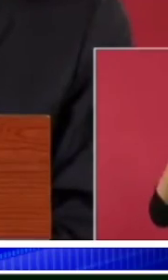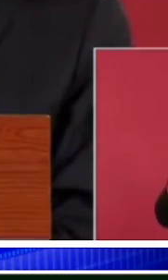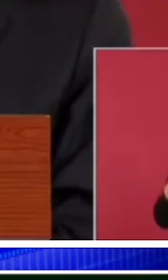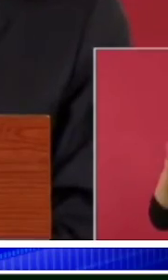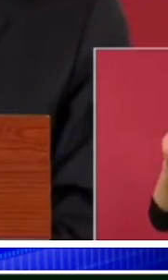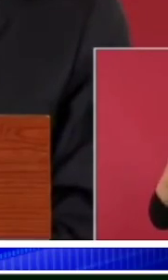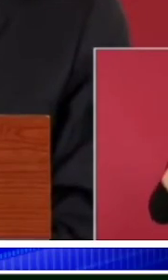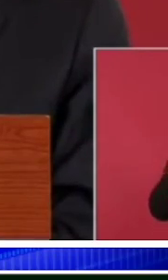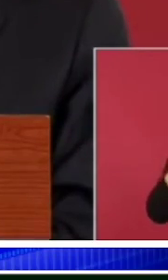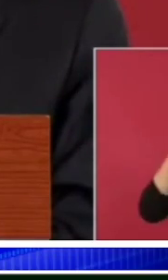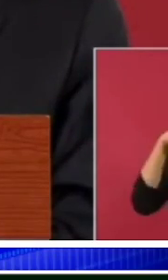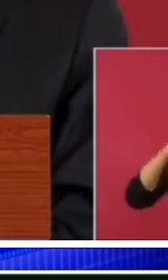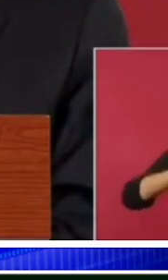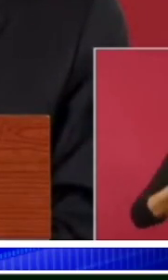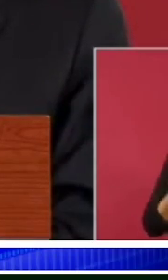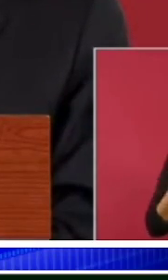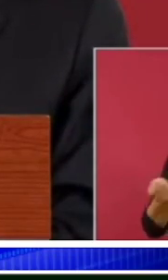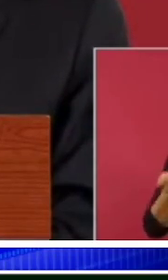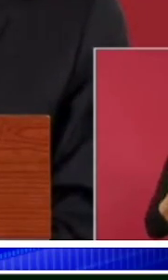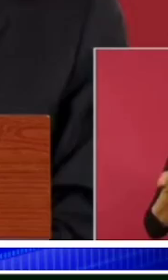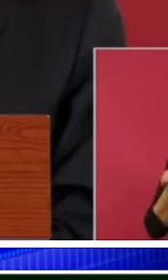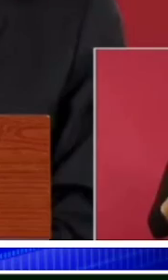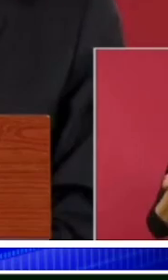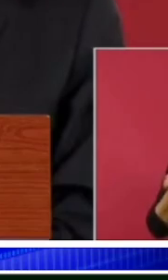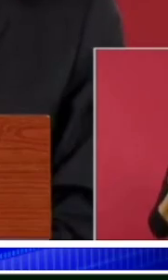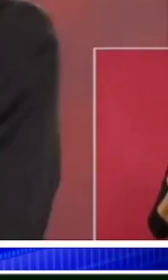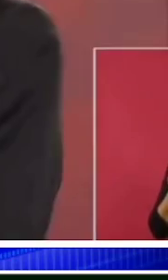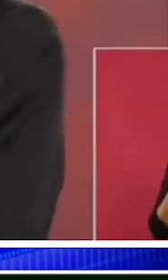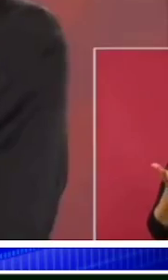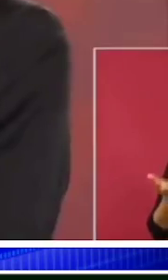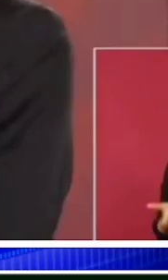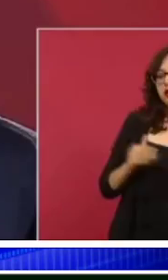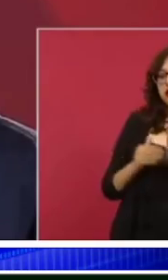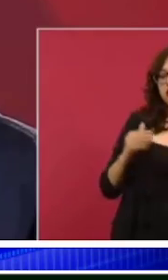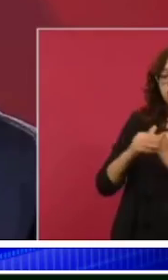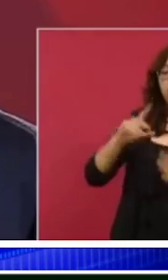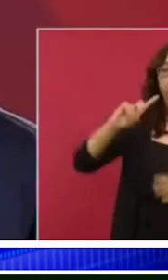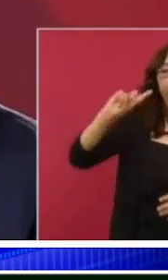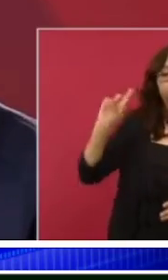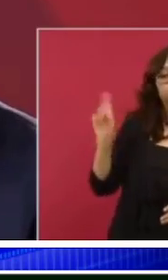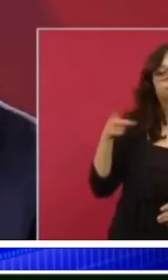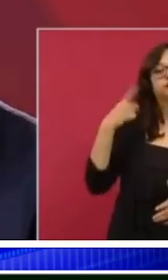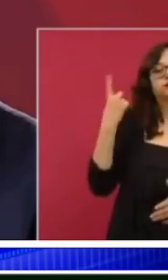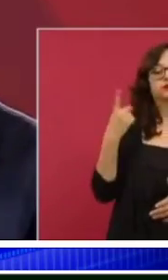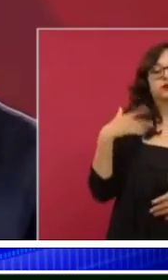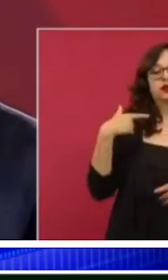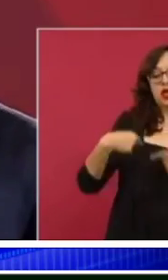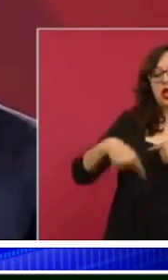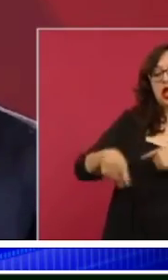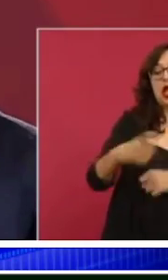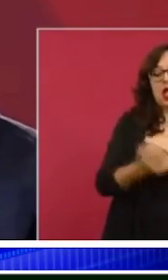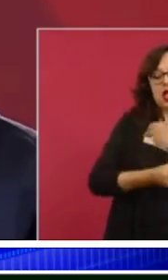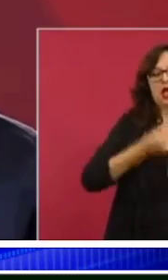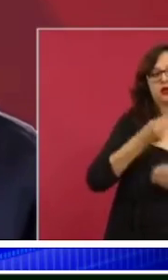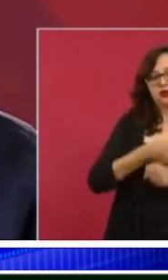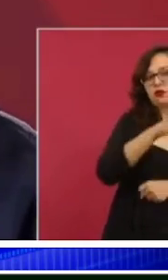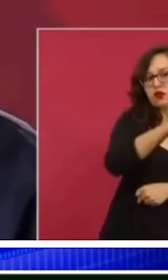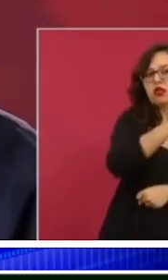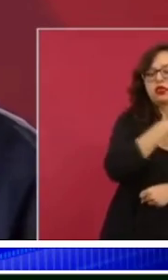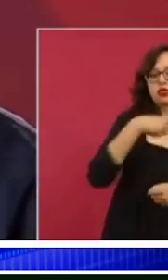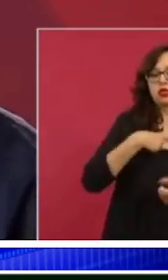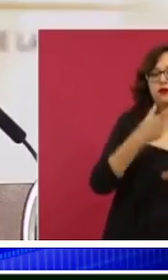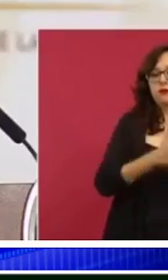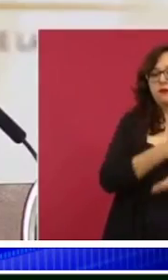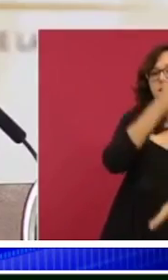un plan que es el de la autosuficiencia y tan importante es que el día de hoy en la casa blanca se reconoció que esta es la